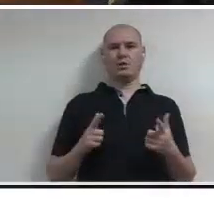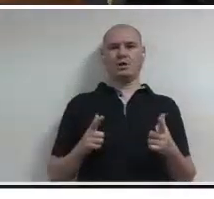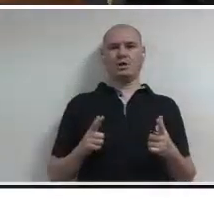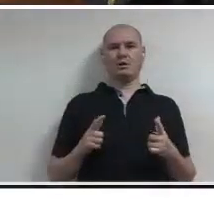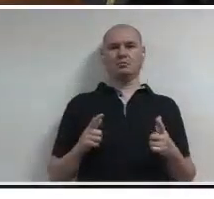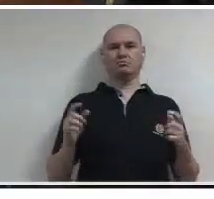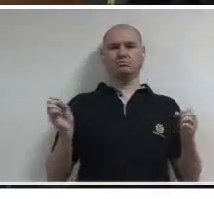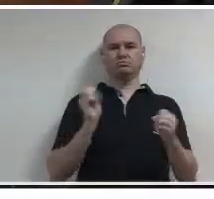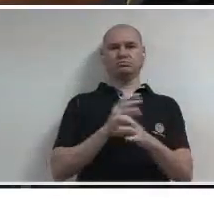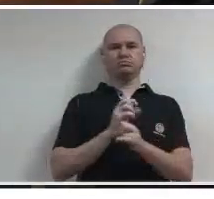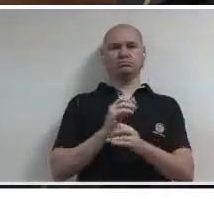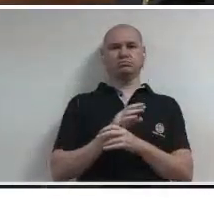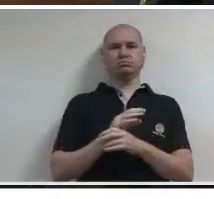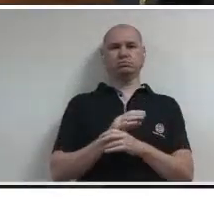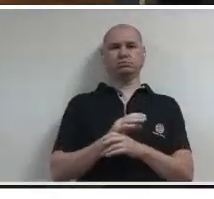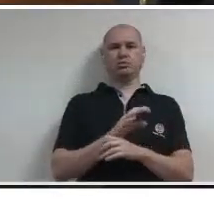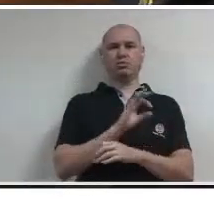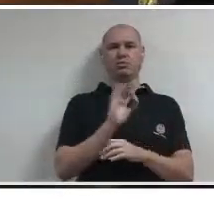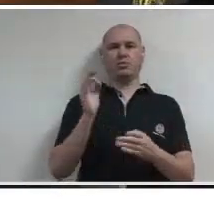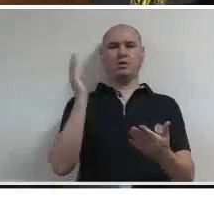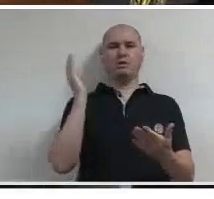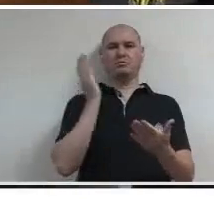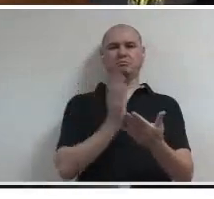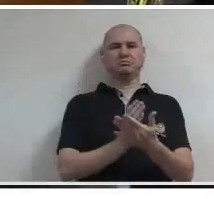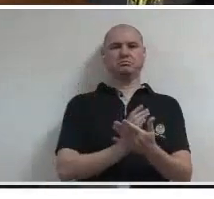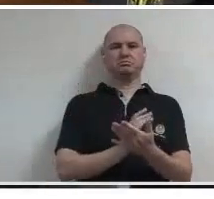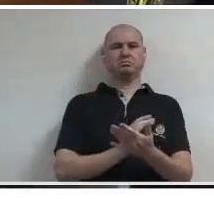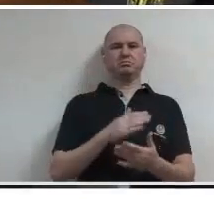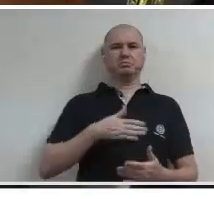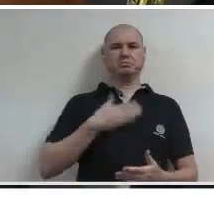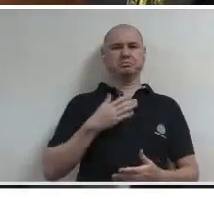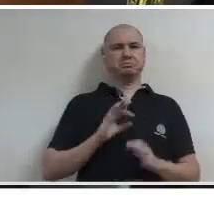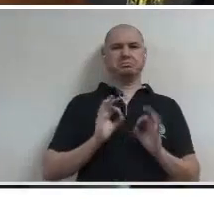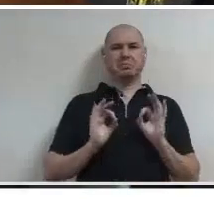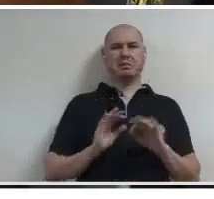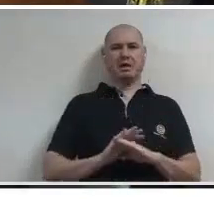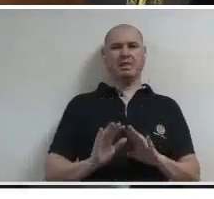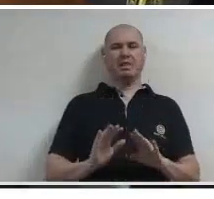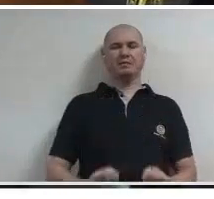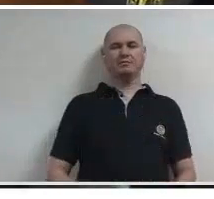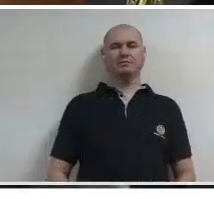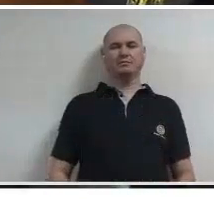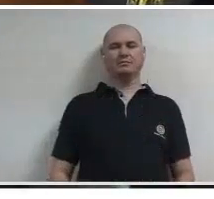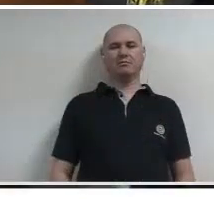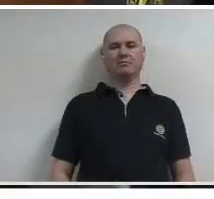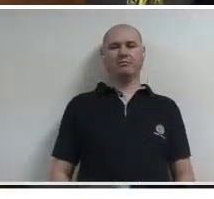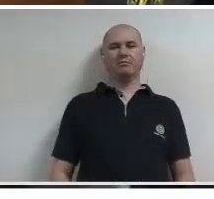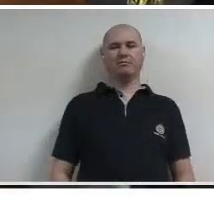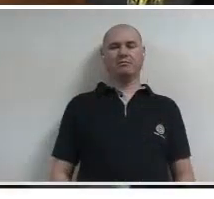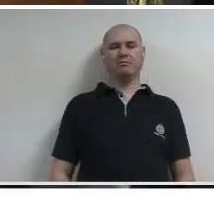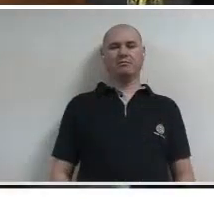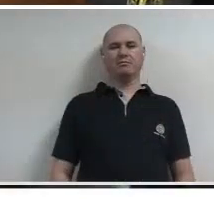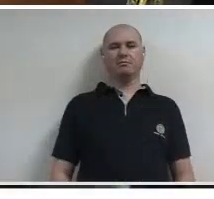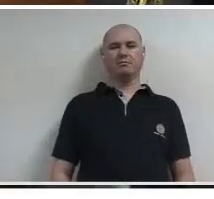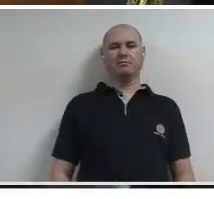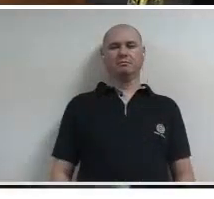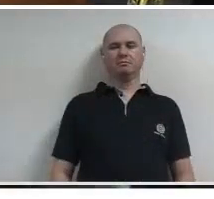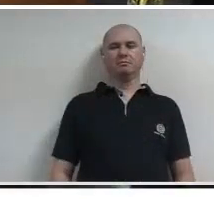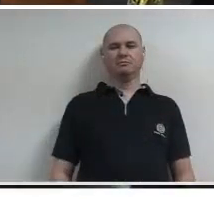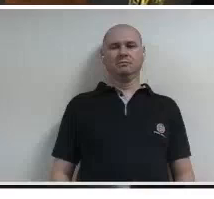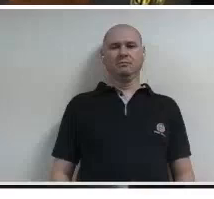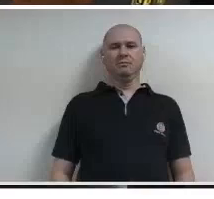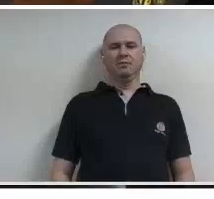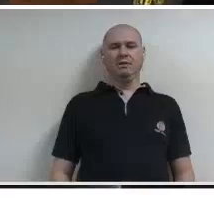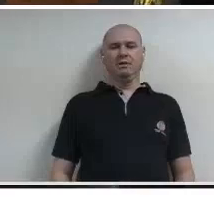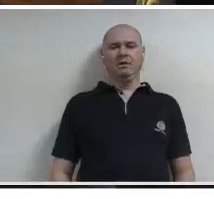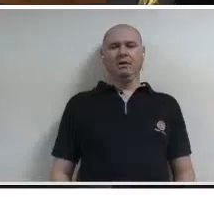por issue y queja, no hay por imba veis agua, no hay cuatía que hay. No solamente integra, quiero resaltar esto, que si no pues